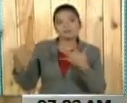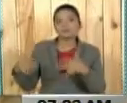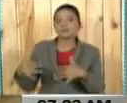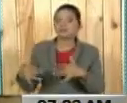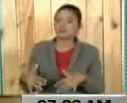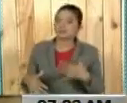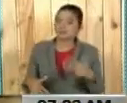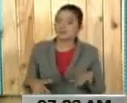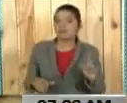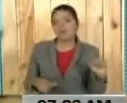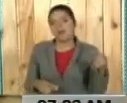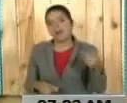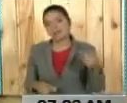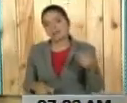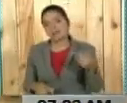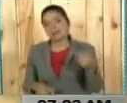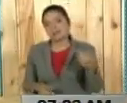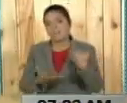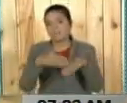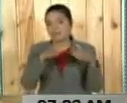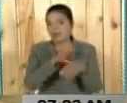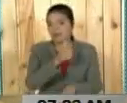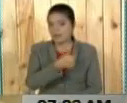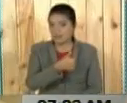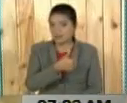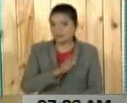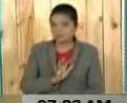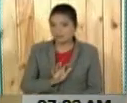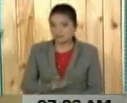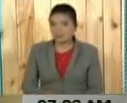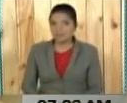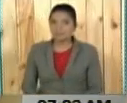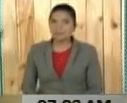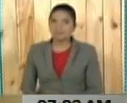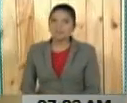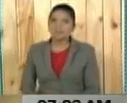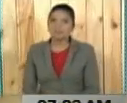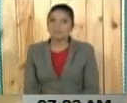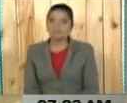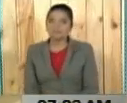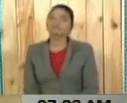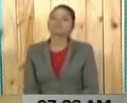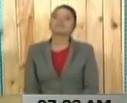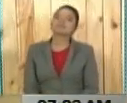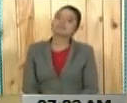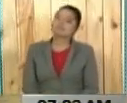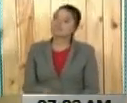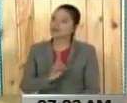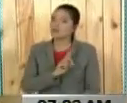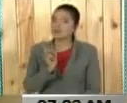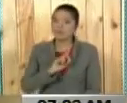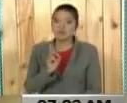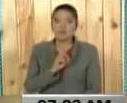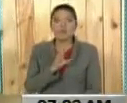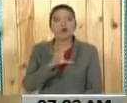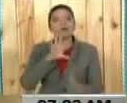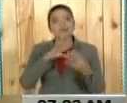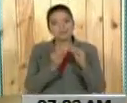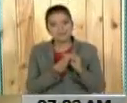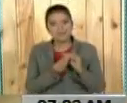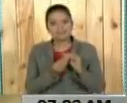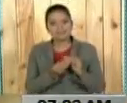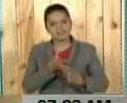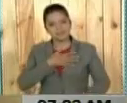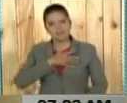político negativo en la MUD. O sea, no te comportaste de acuerdo a la estrategia de la MUD, fuiste al diálogo